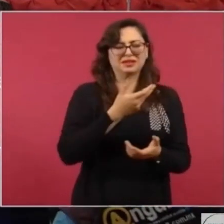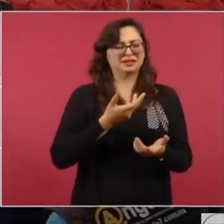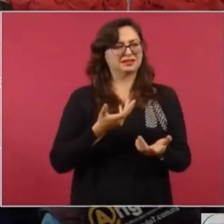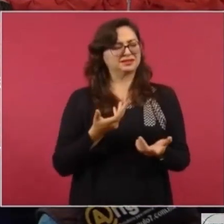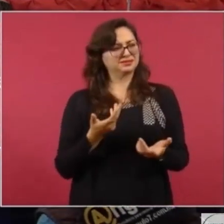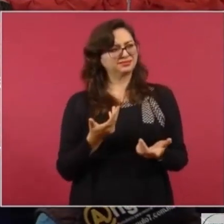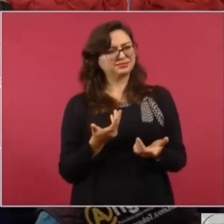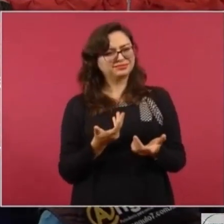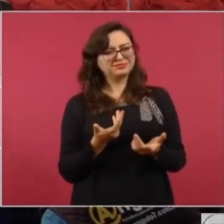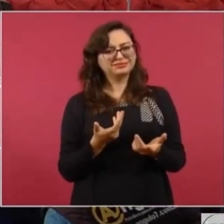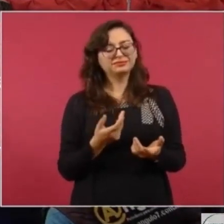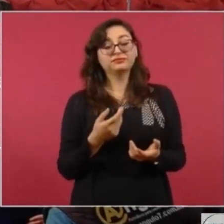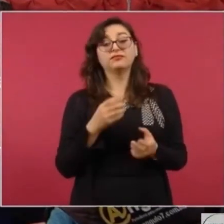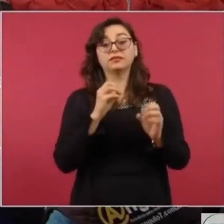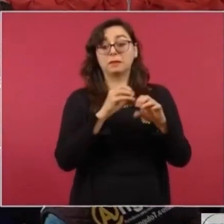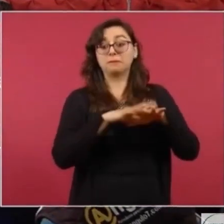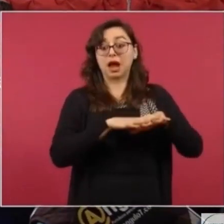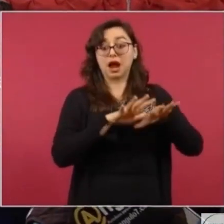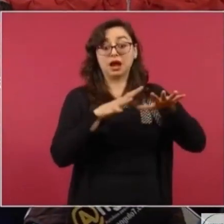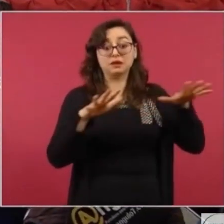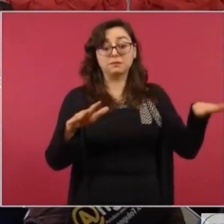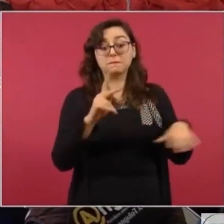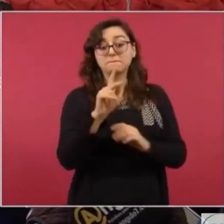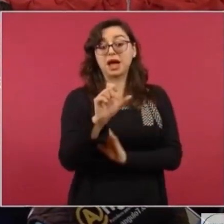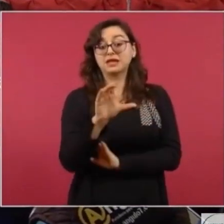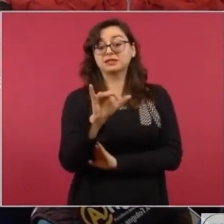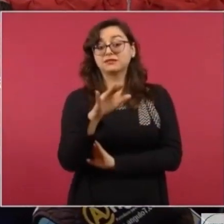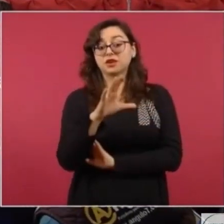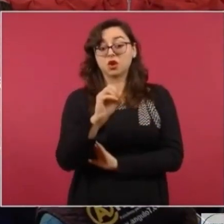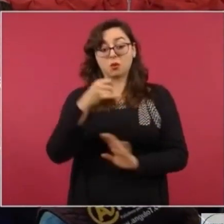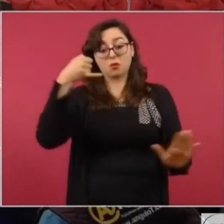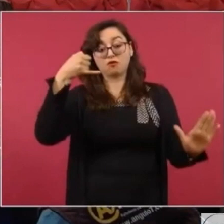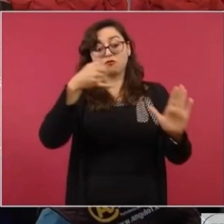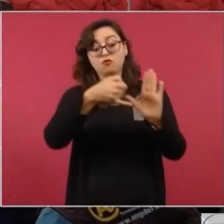Chicontepec, a las aguas profundas.